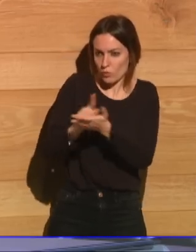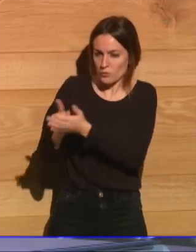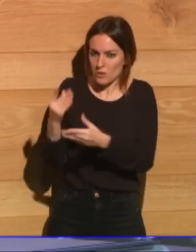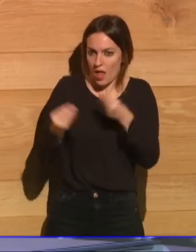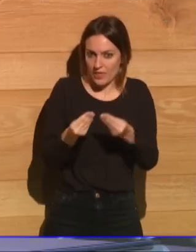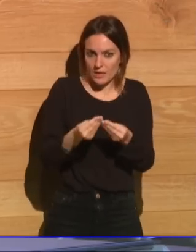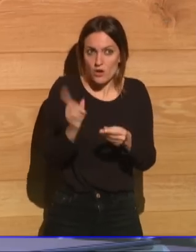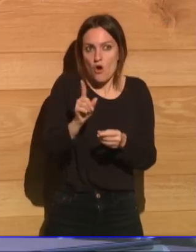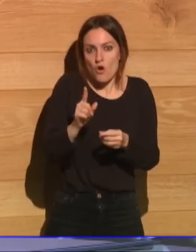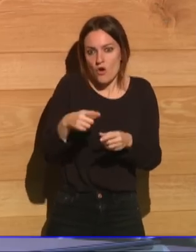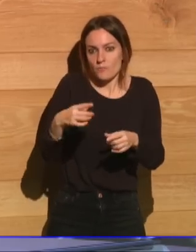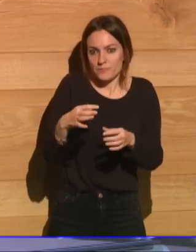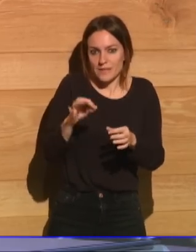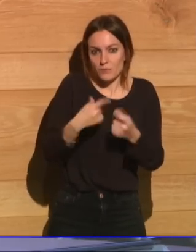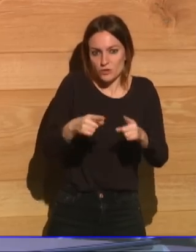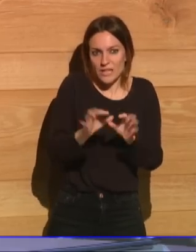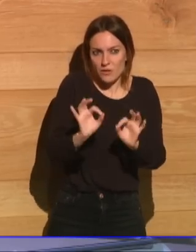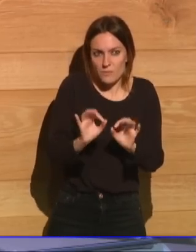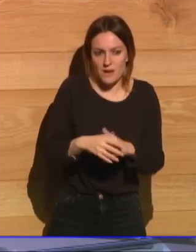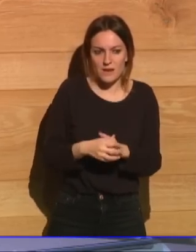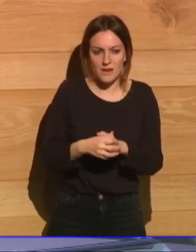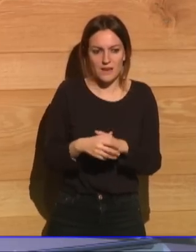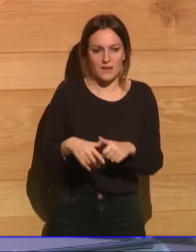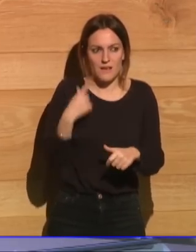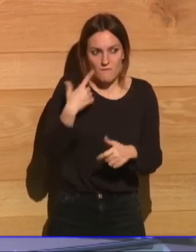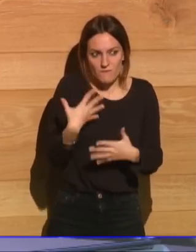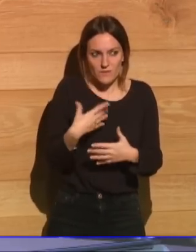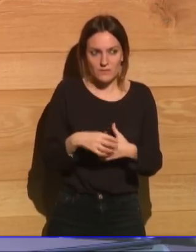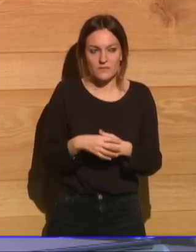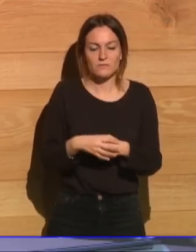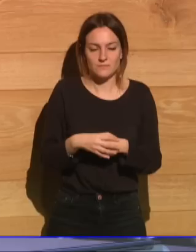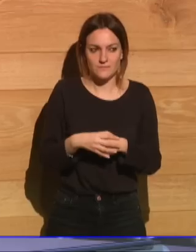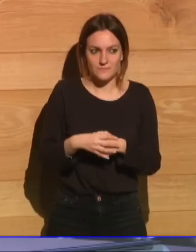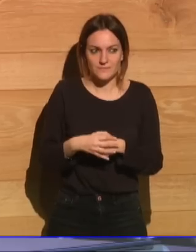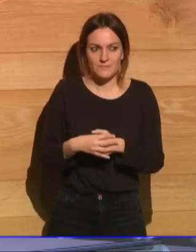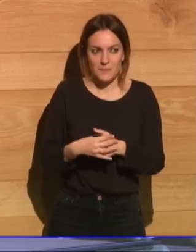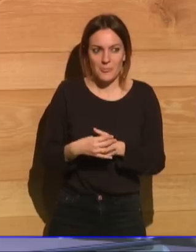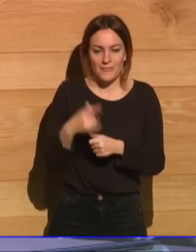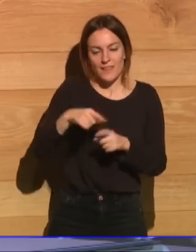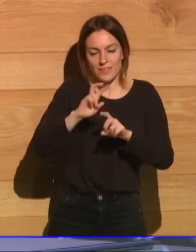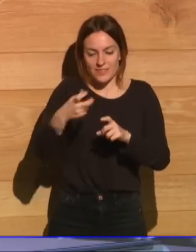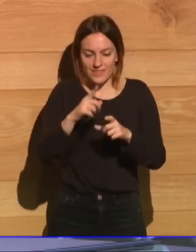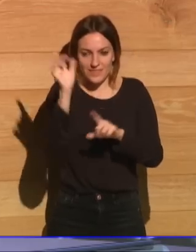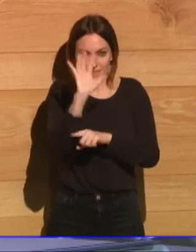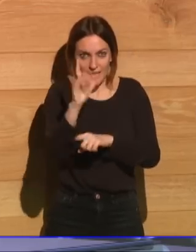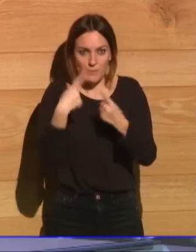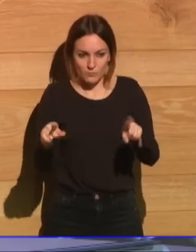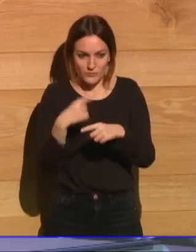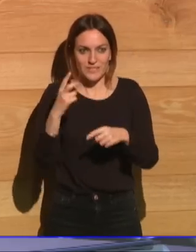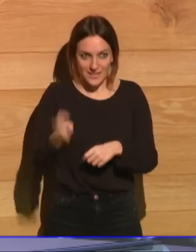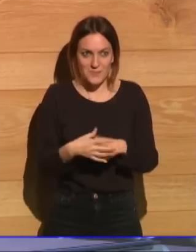musical clásico, no a Vincente Minnelli, no paran la película para decir te quiero. Es otro tipo de cine musical, pero, en